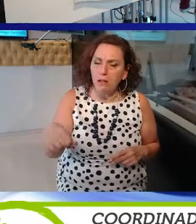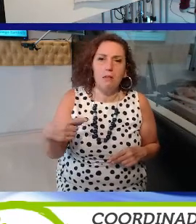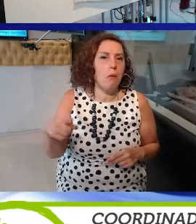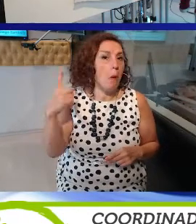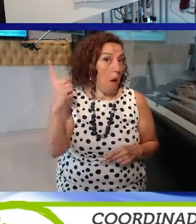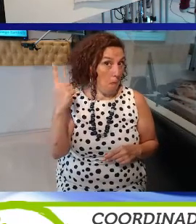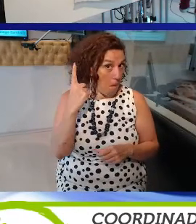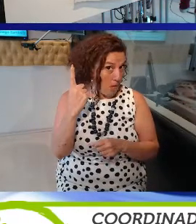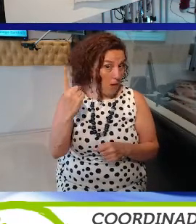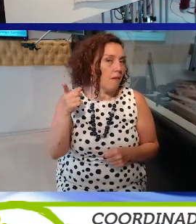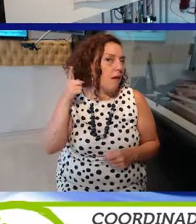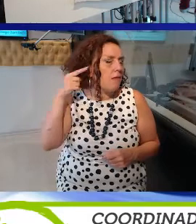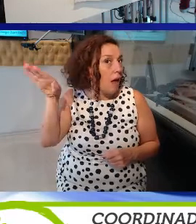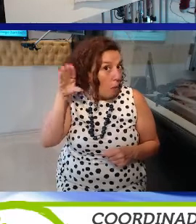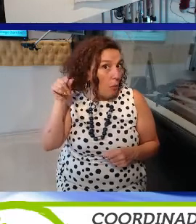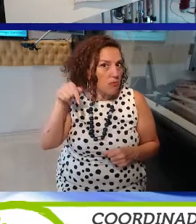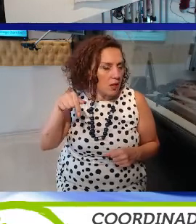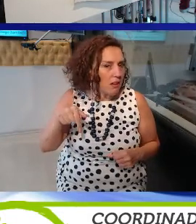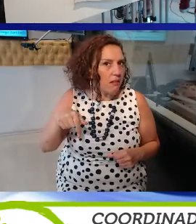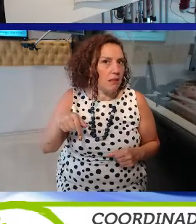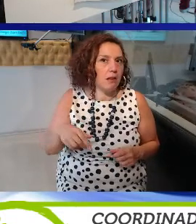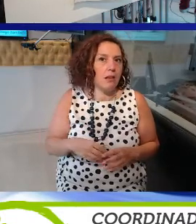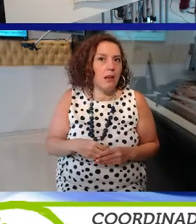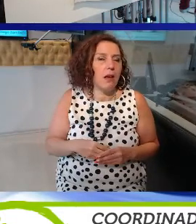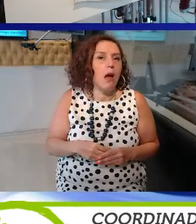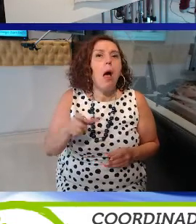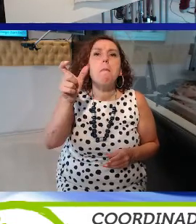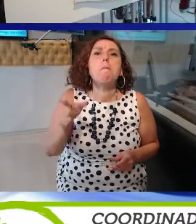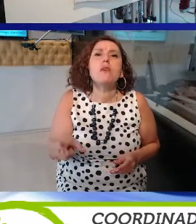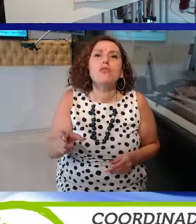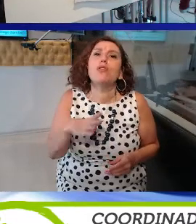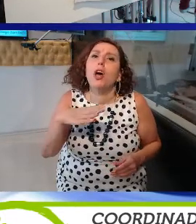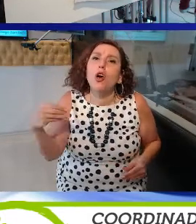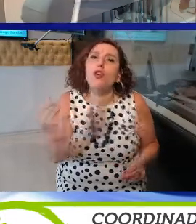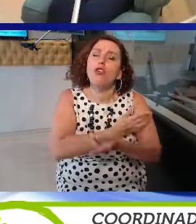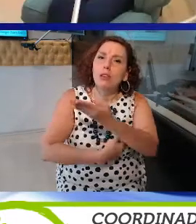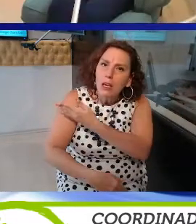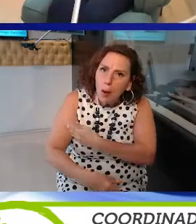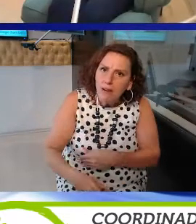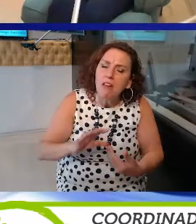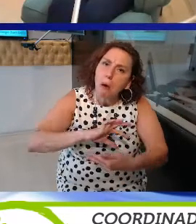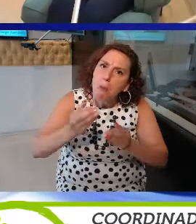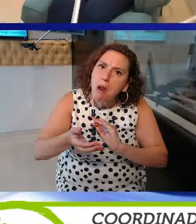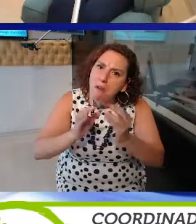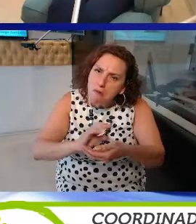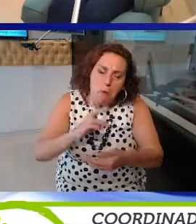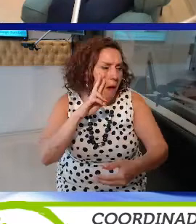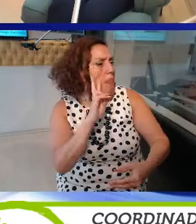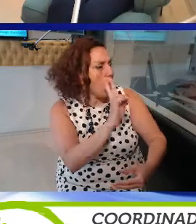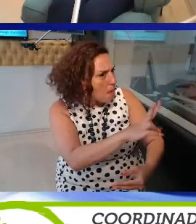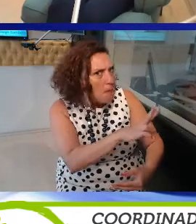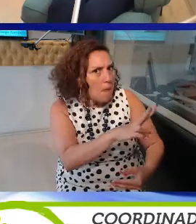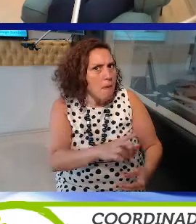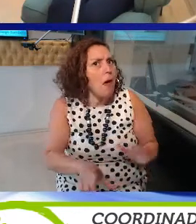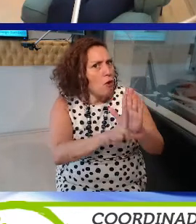escuchan, porque en nuestro programa nosotros decimos personas con discapacidad, que es una forma de visibilizar la vulneración de los